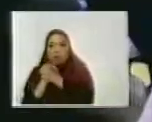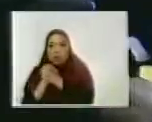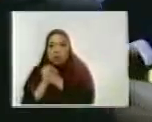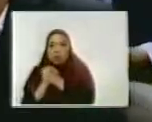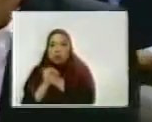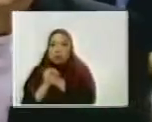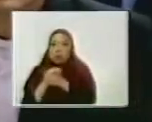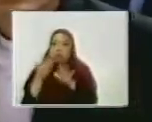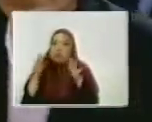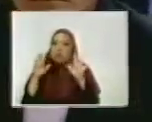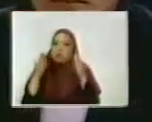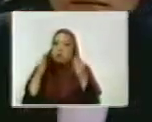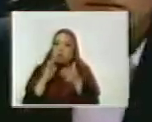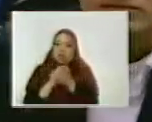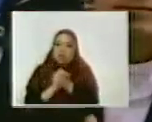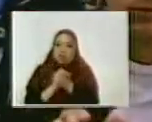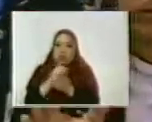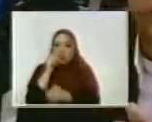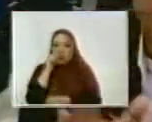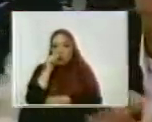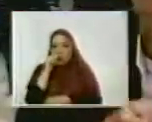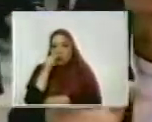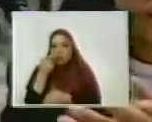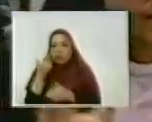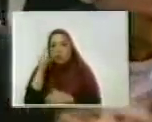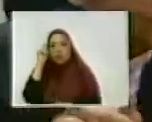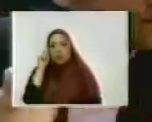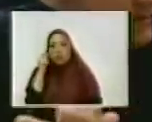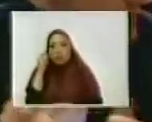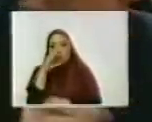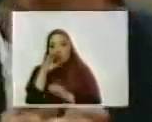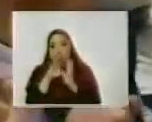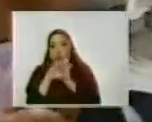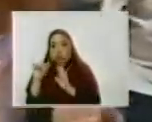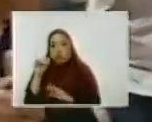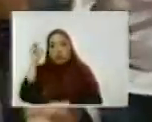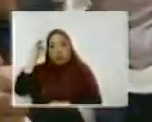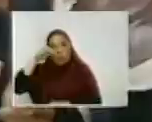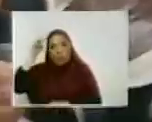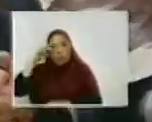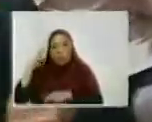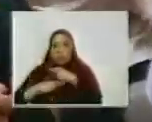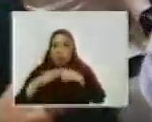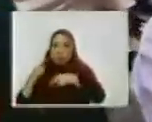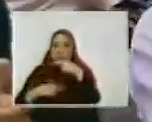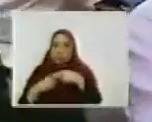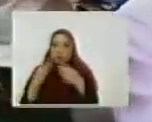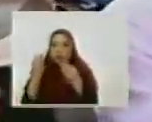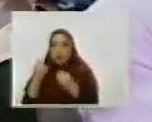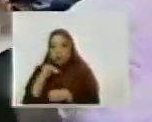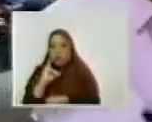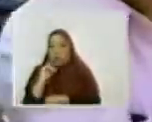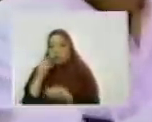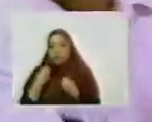un aplauso para el compañero Soto Roja, maestro también de la revolución, como muchos que tenemos